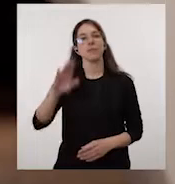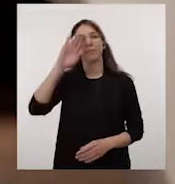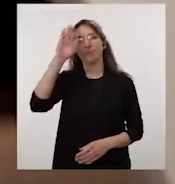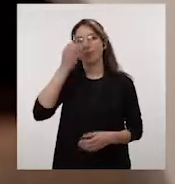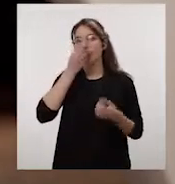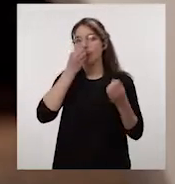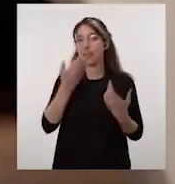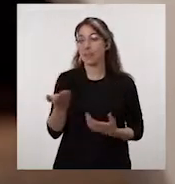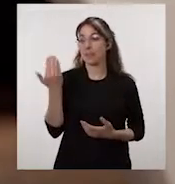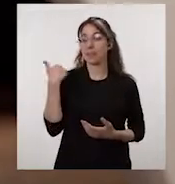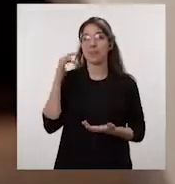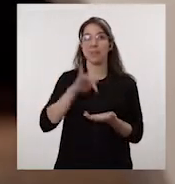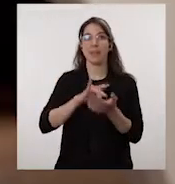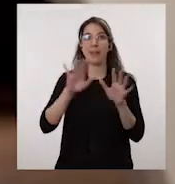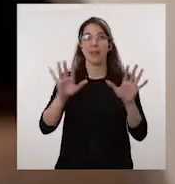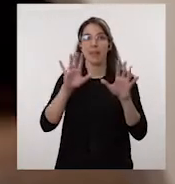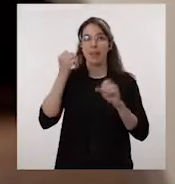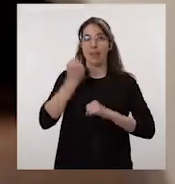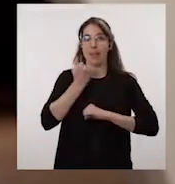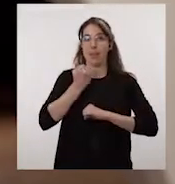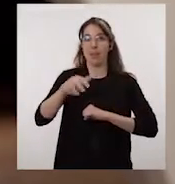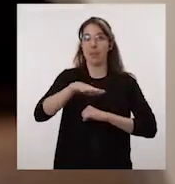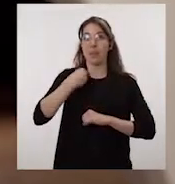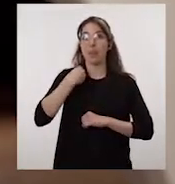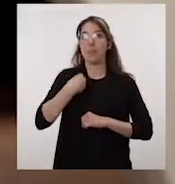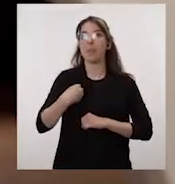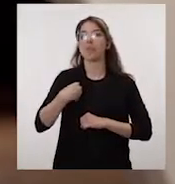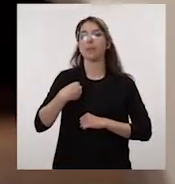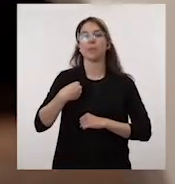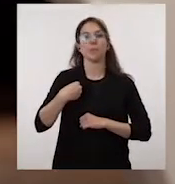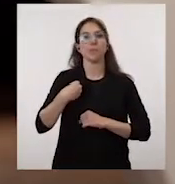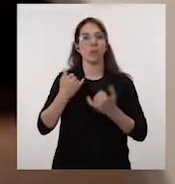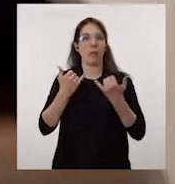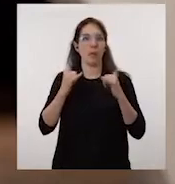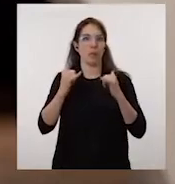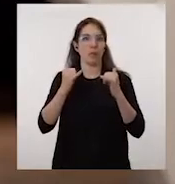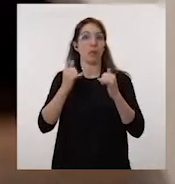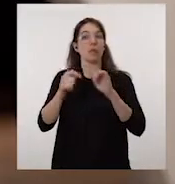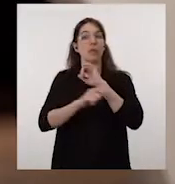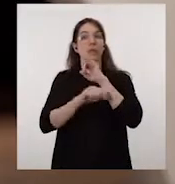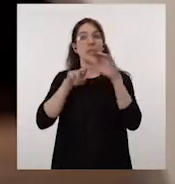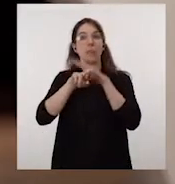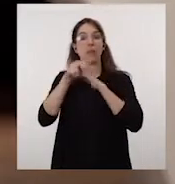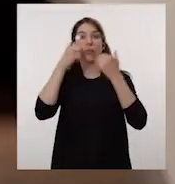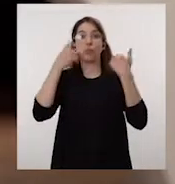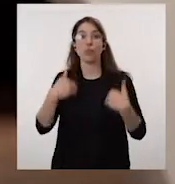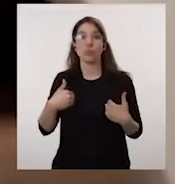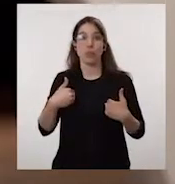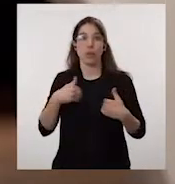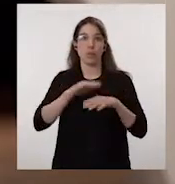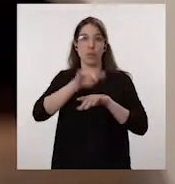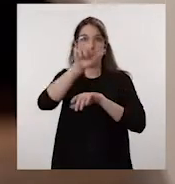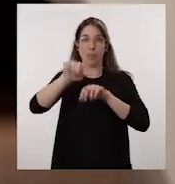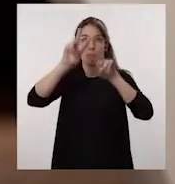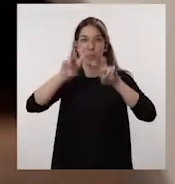hola que tal el pasado 10 de diciembre en este mismo lugar tuvo lugar el acto de lanzamiento de la estrategia de recursos humanos para investigadores